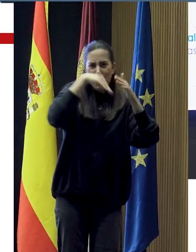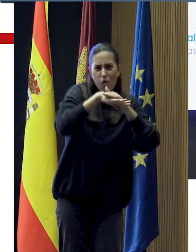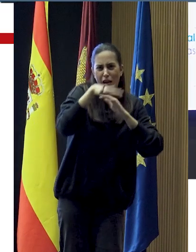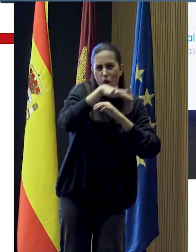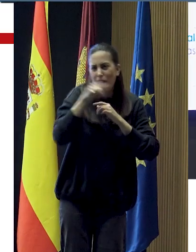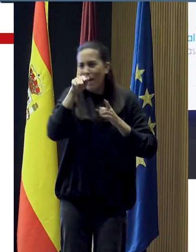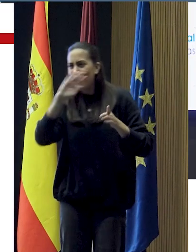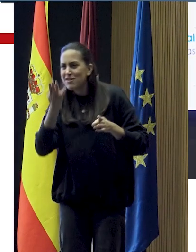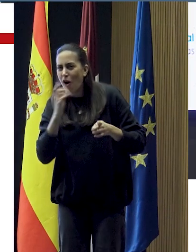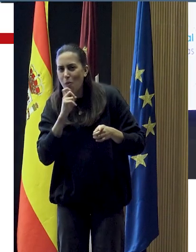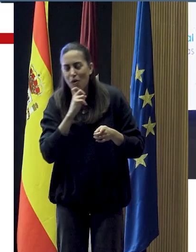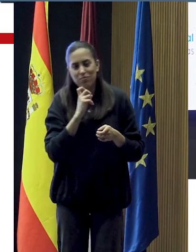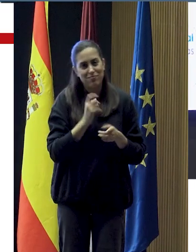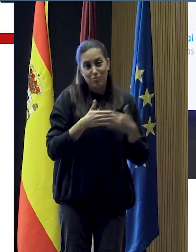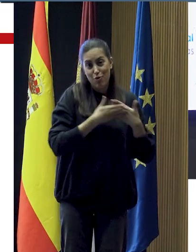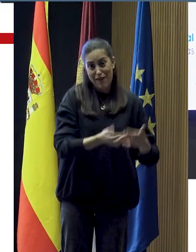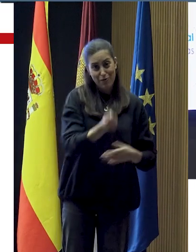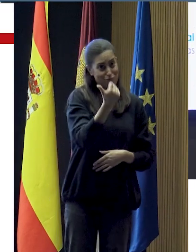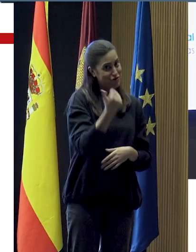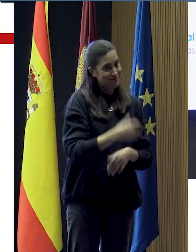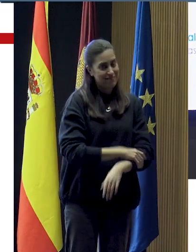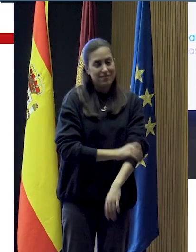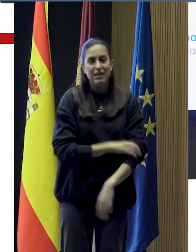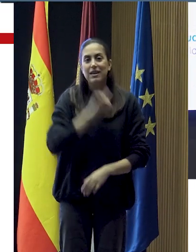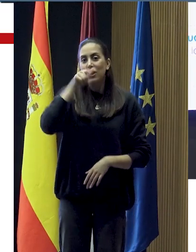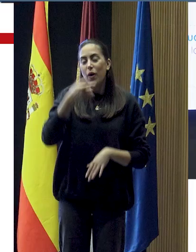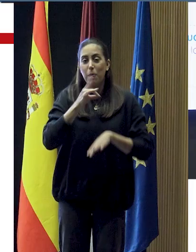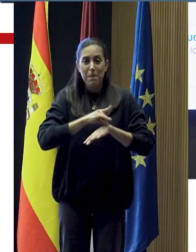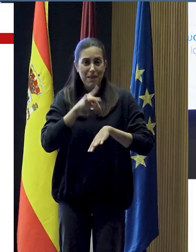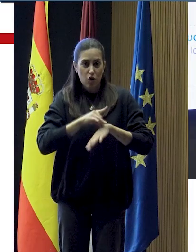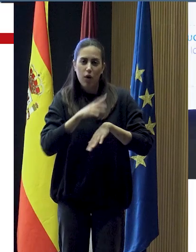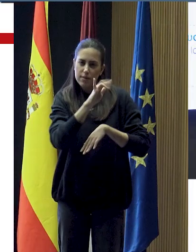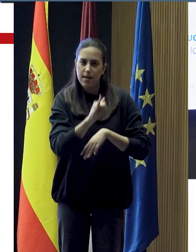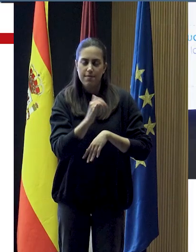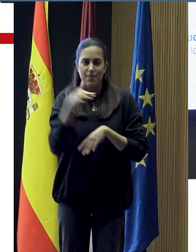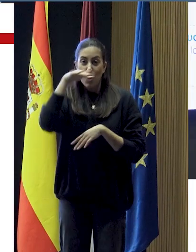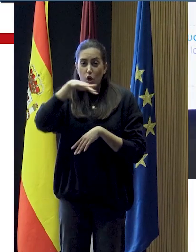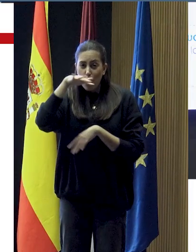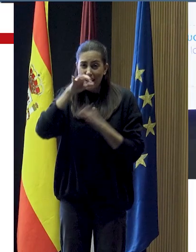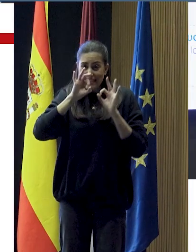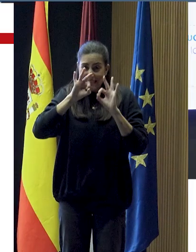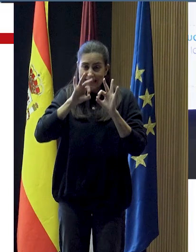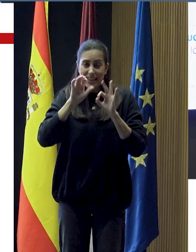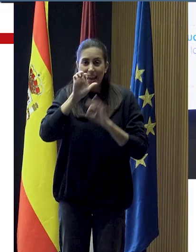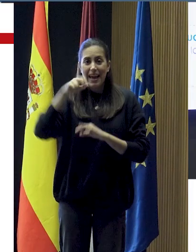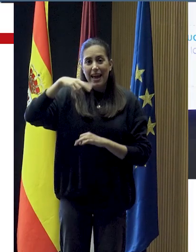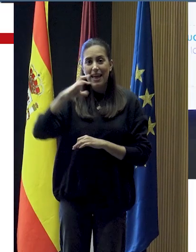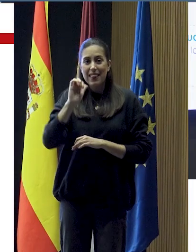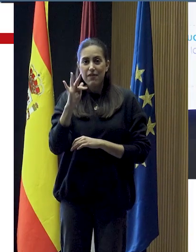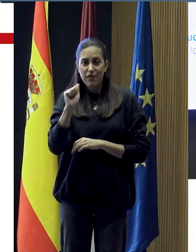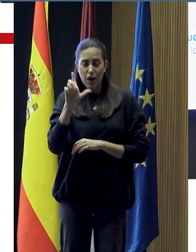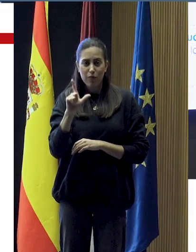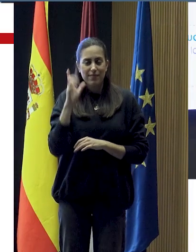afectan de una manera u otra. Pero lo que sí hay son patologías que afectan a regiones concretas del encéfalo. Por ejemplo, el